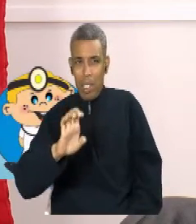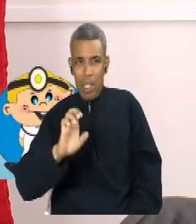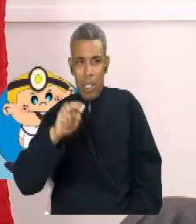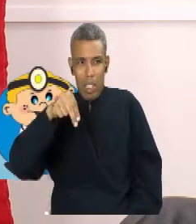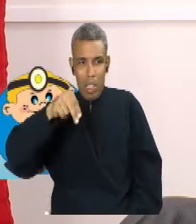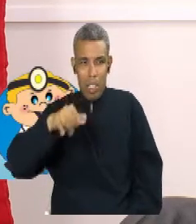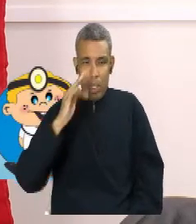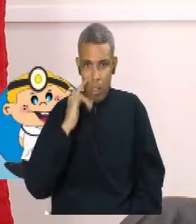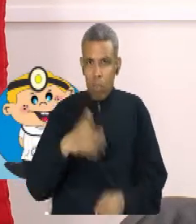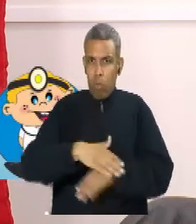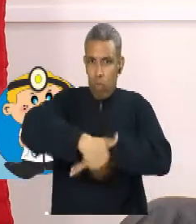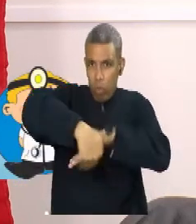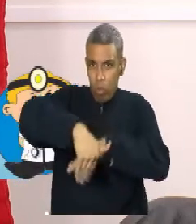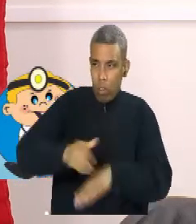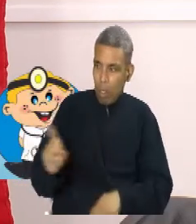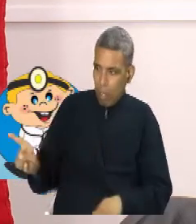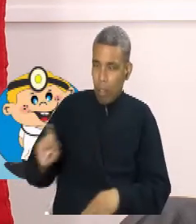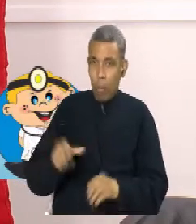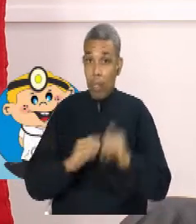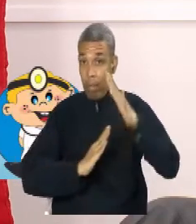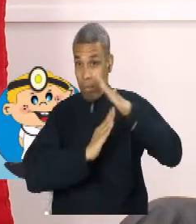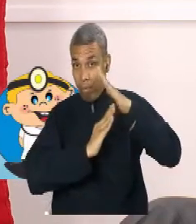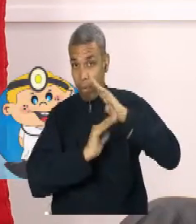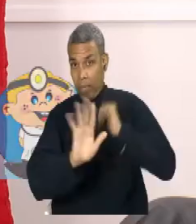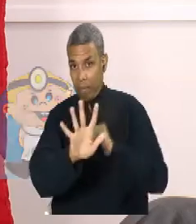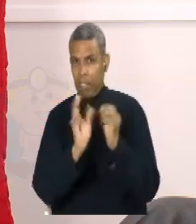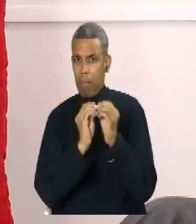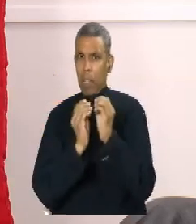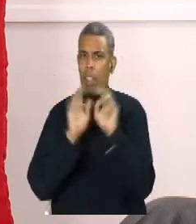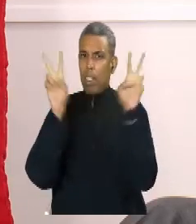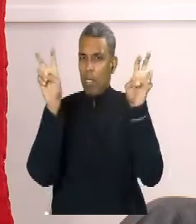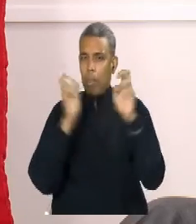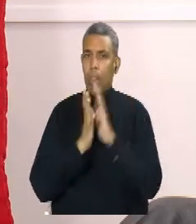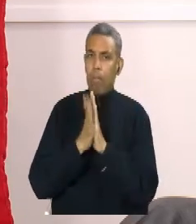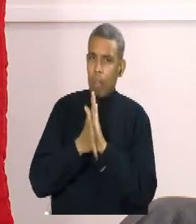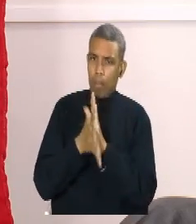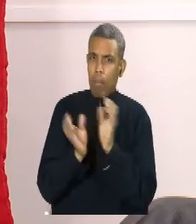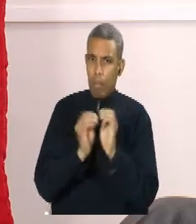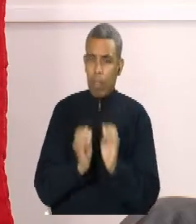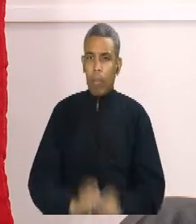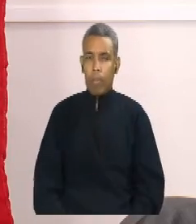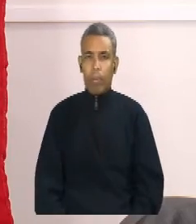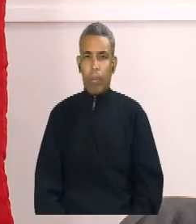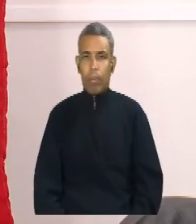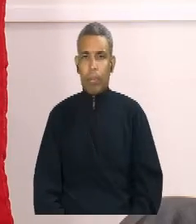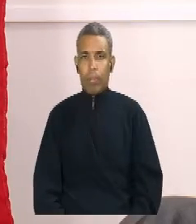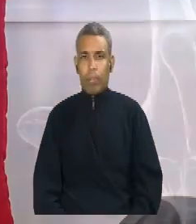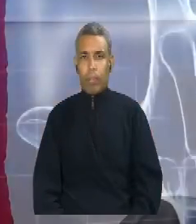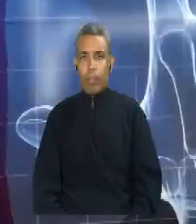todo y os vamos a una pausa comercial y ya regresamos con más sobre las pataletas